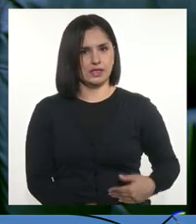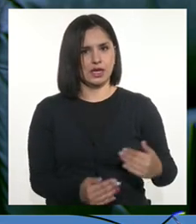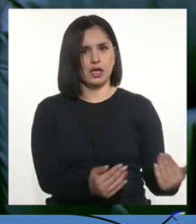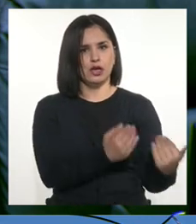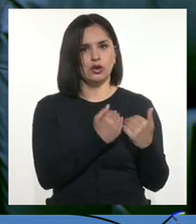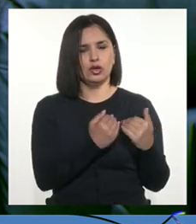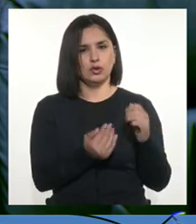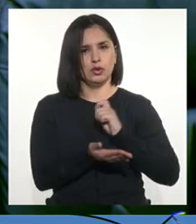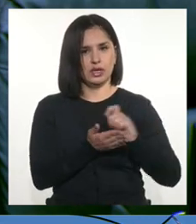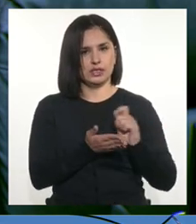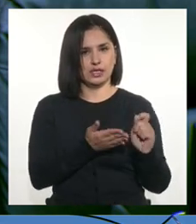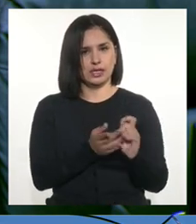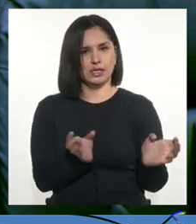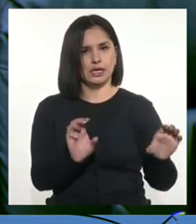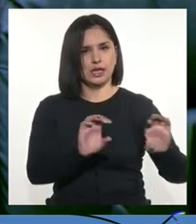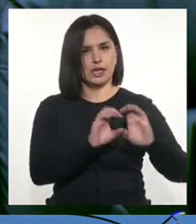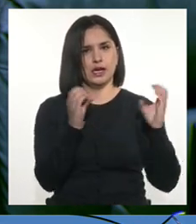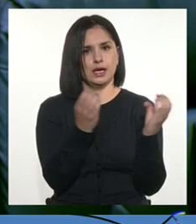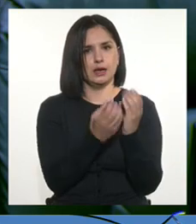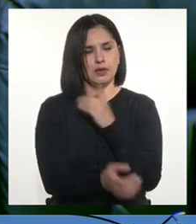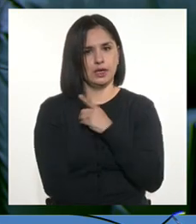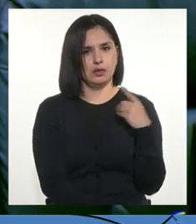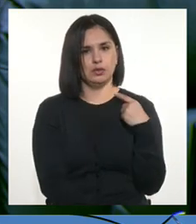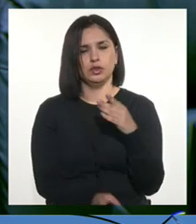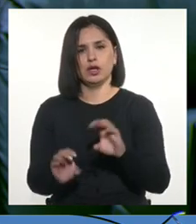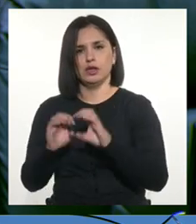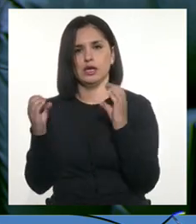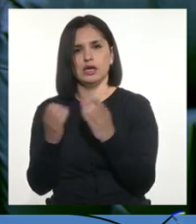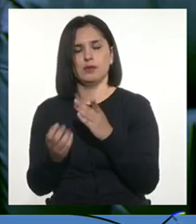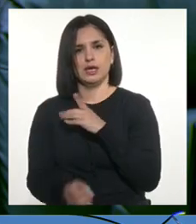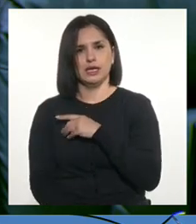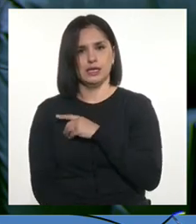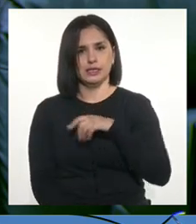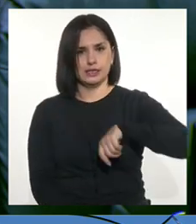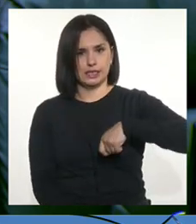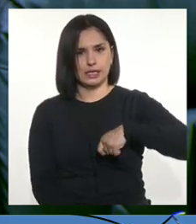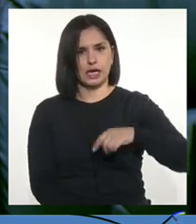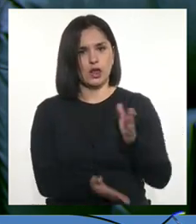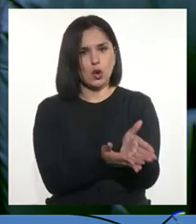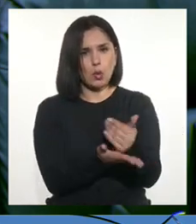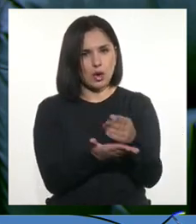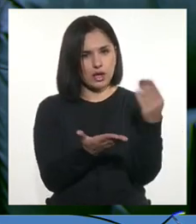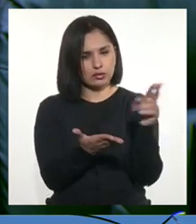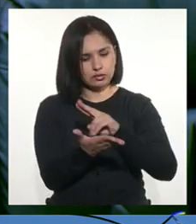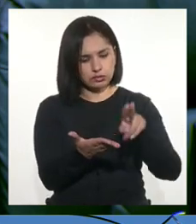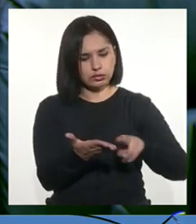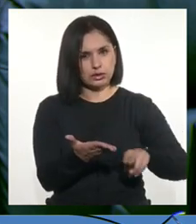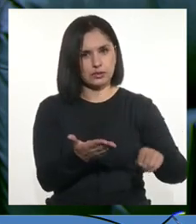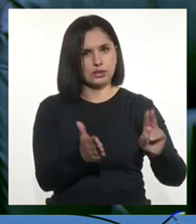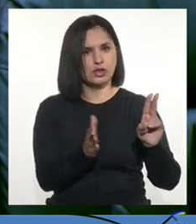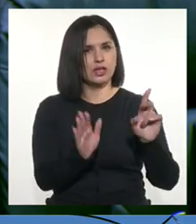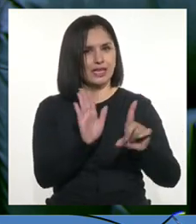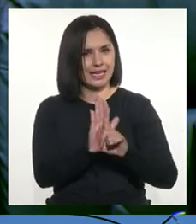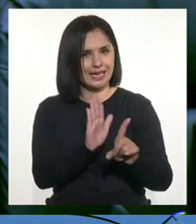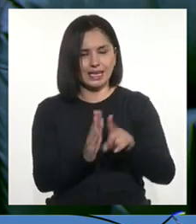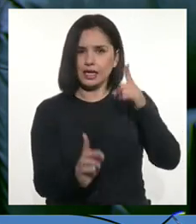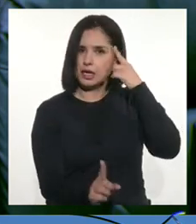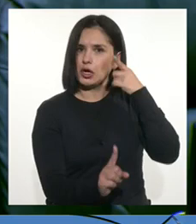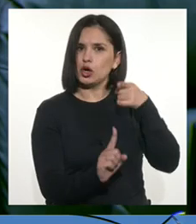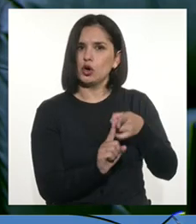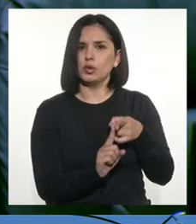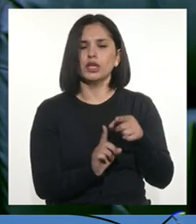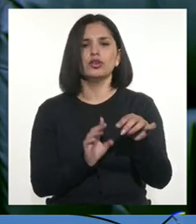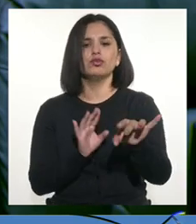generales la cámara de diputados y el senado un plan de revisión legislativa en cuyo objeto será la